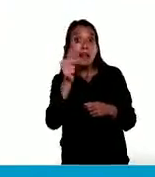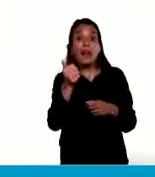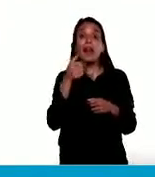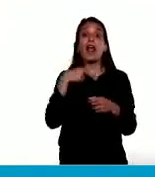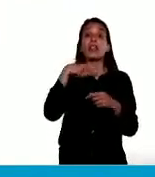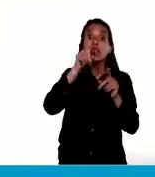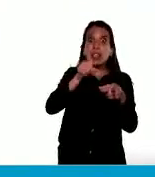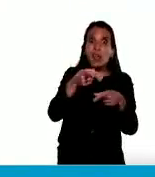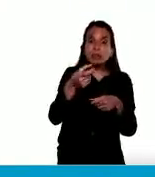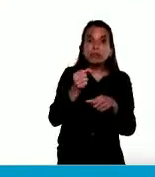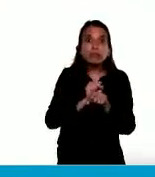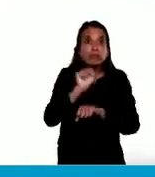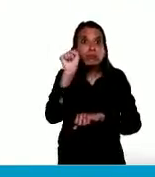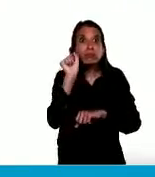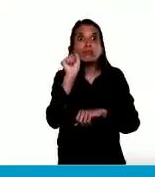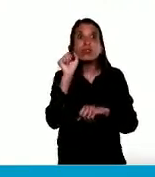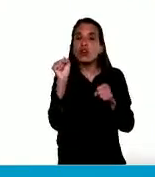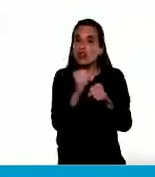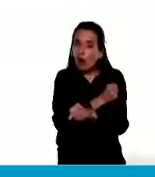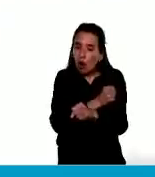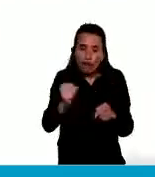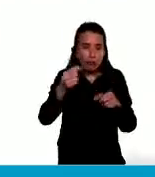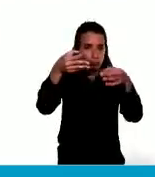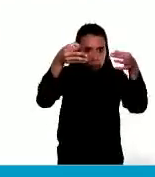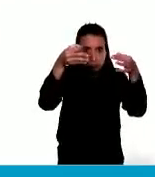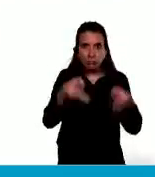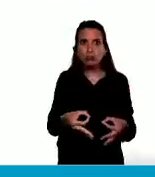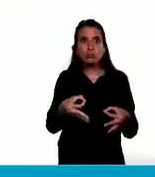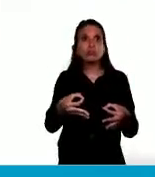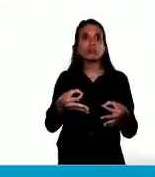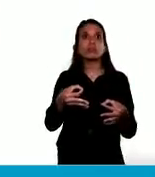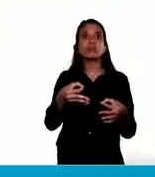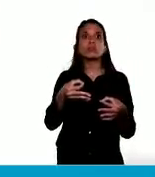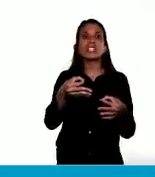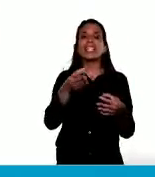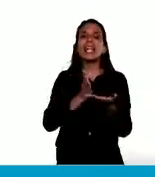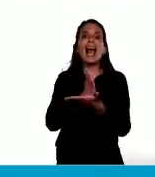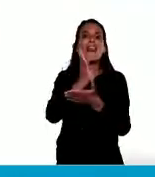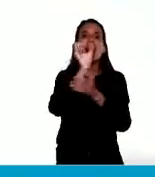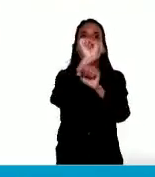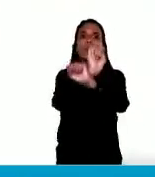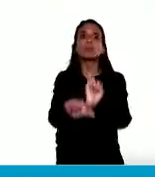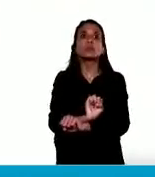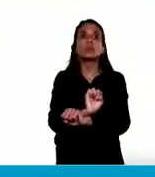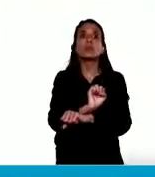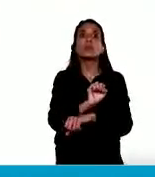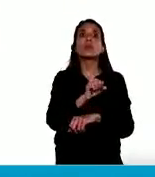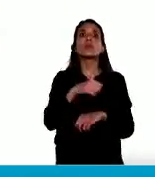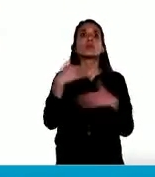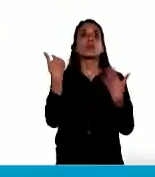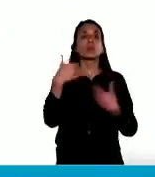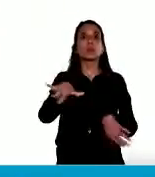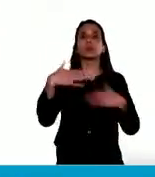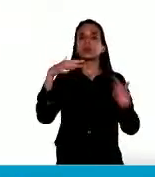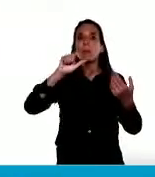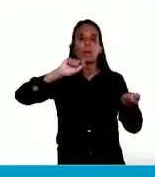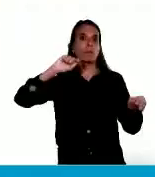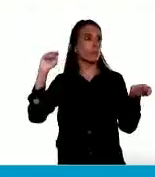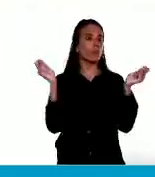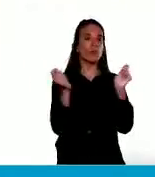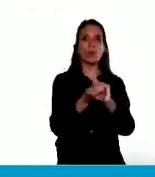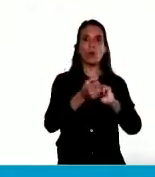correccional confirmó la sentencia a cadena perpetua, pero borró de un plumazo la figura de